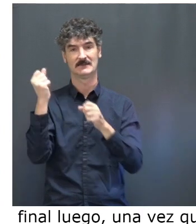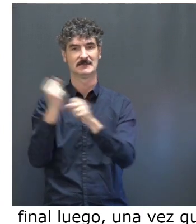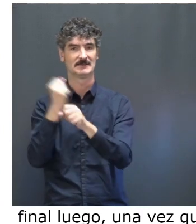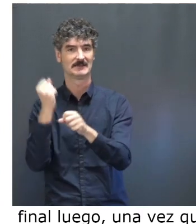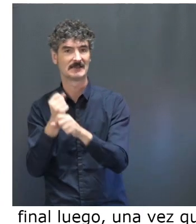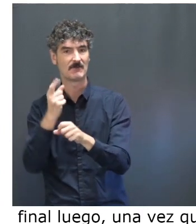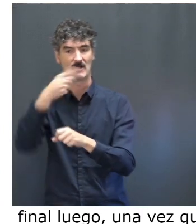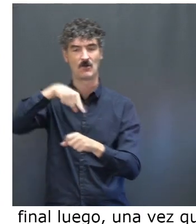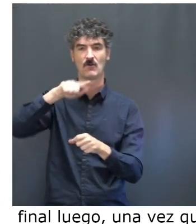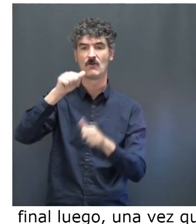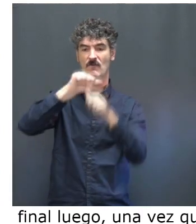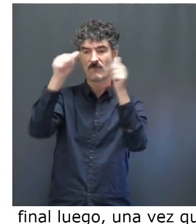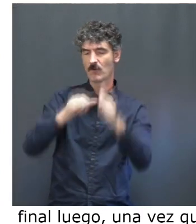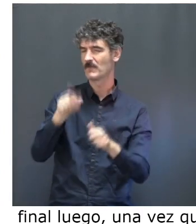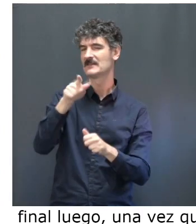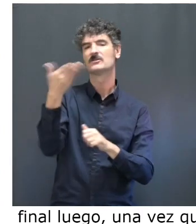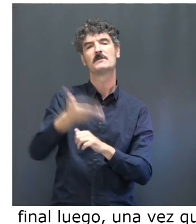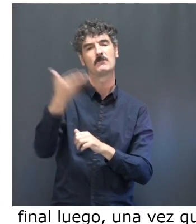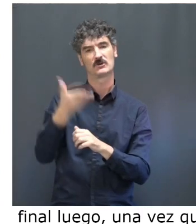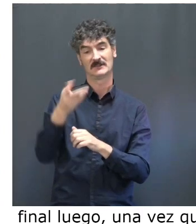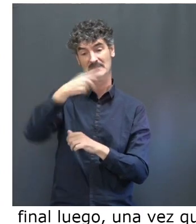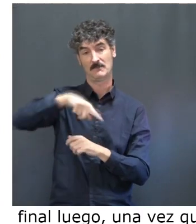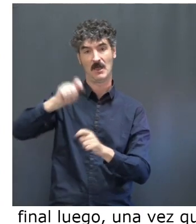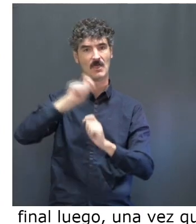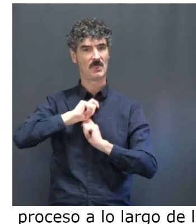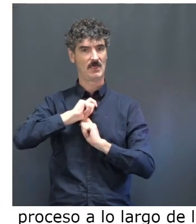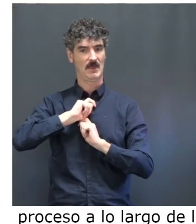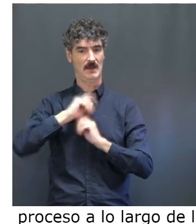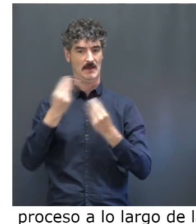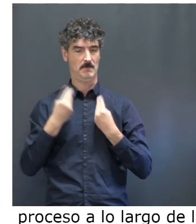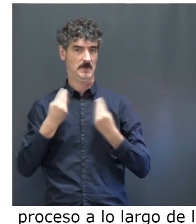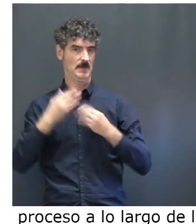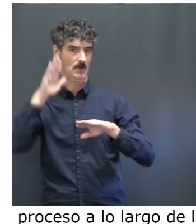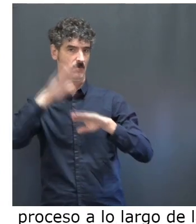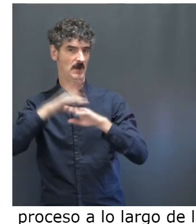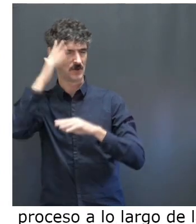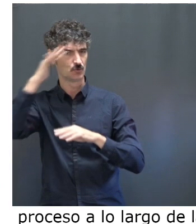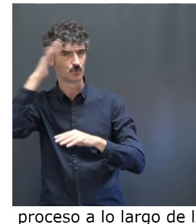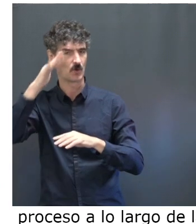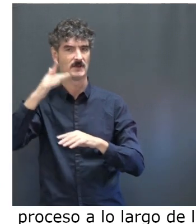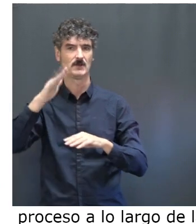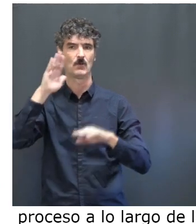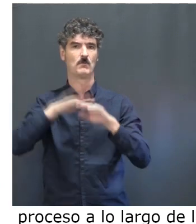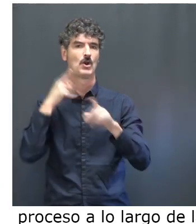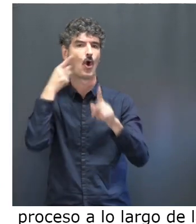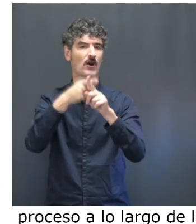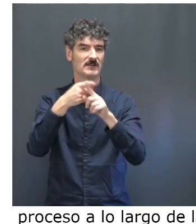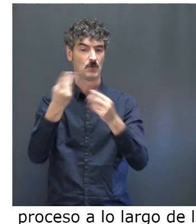el desempeño es fundamental para poder tener un medio de vida y cumplir tus sueños y tu plan de